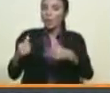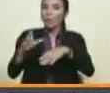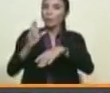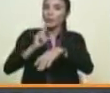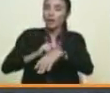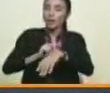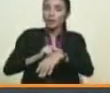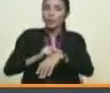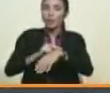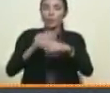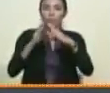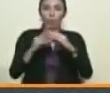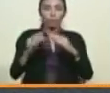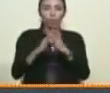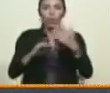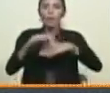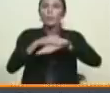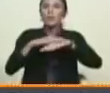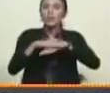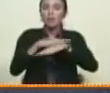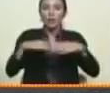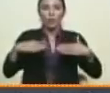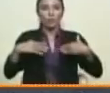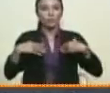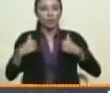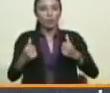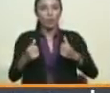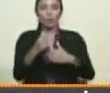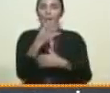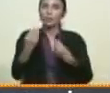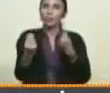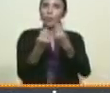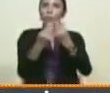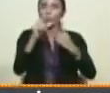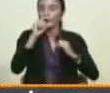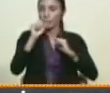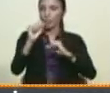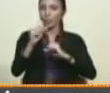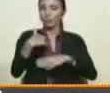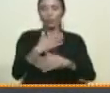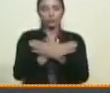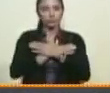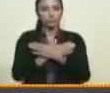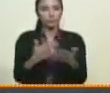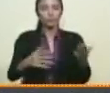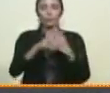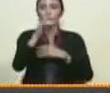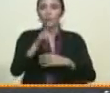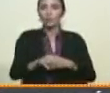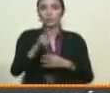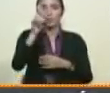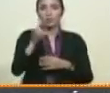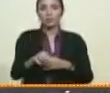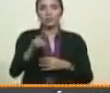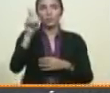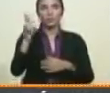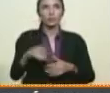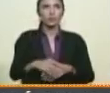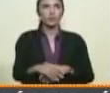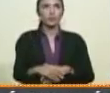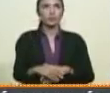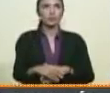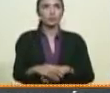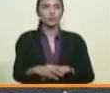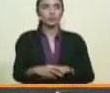equipo del seguro del ministerio que somos los soldados suyos y que puede contar día a día con nosotros que estaremos donde existe